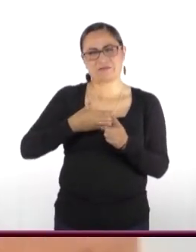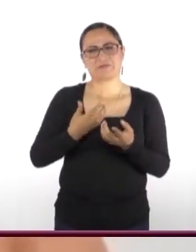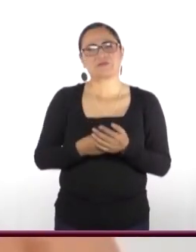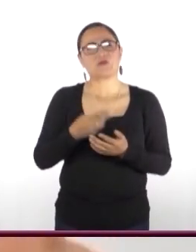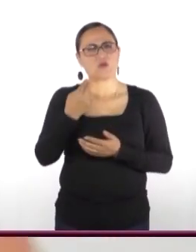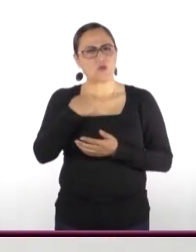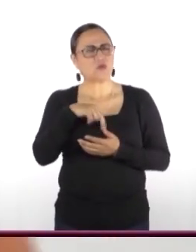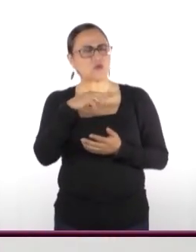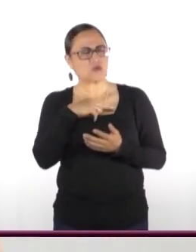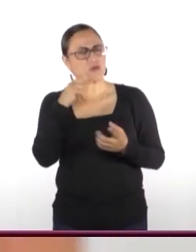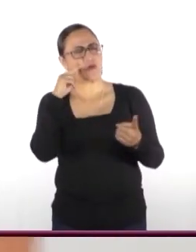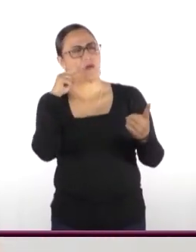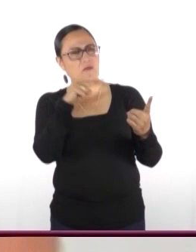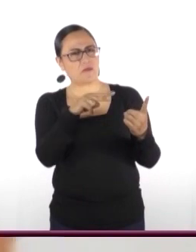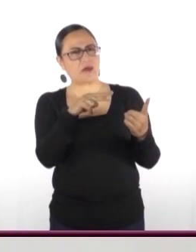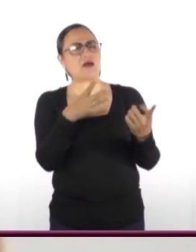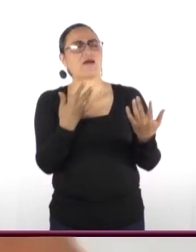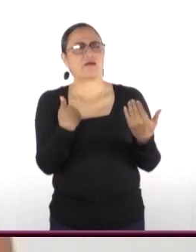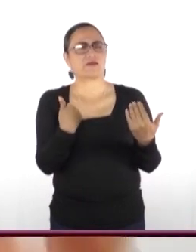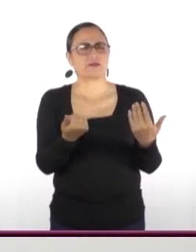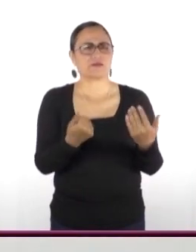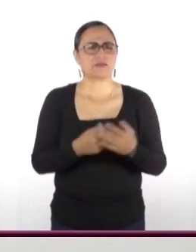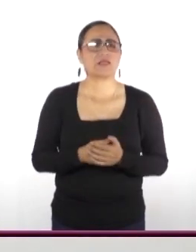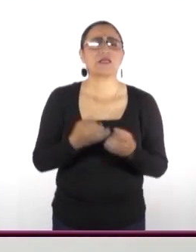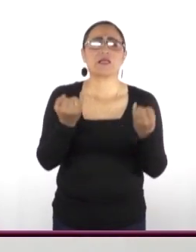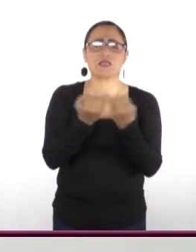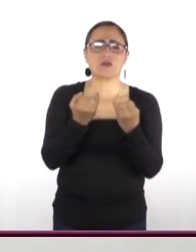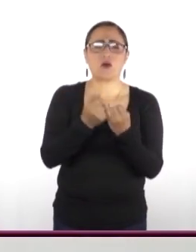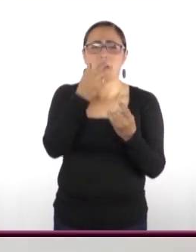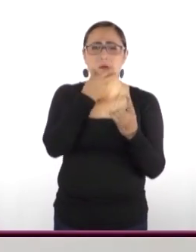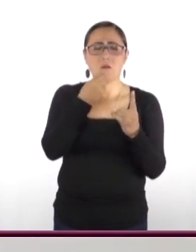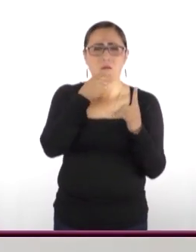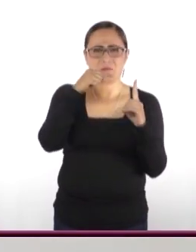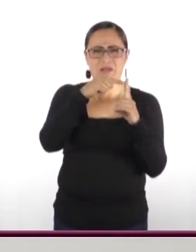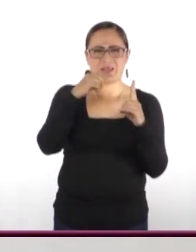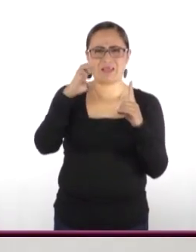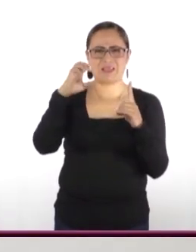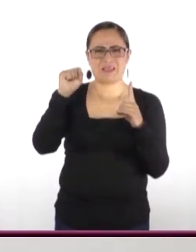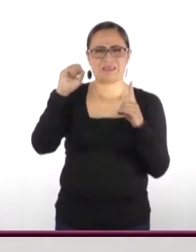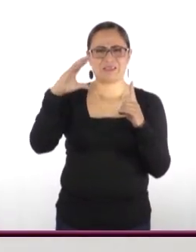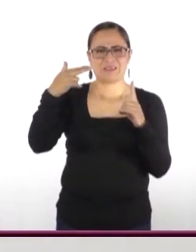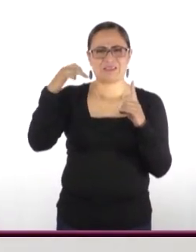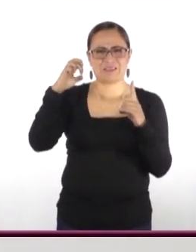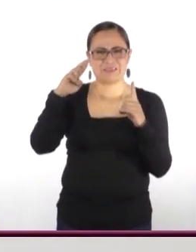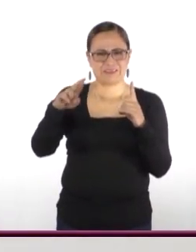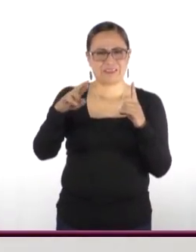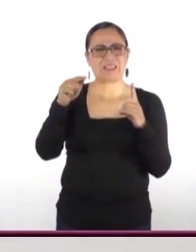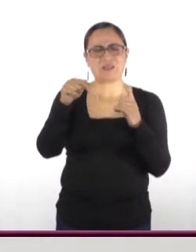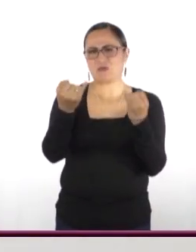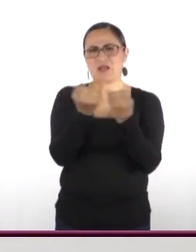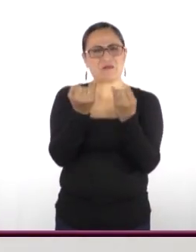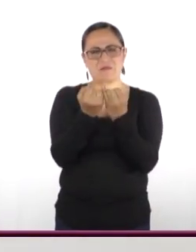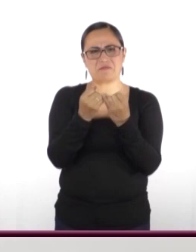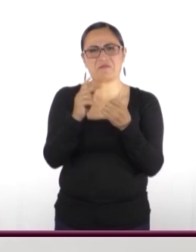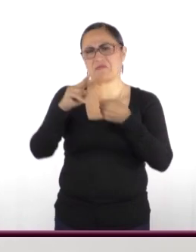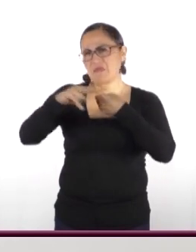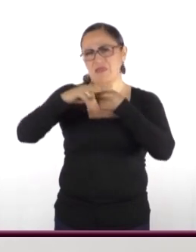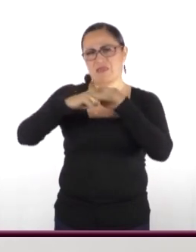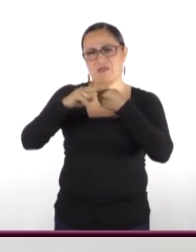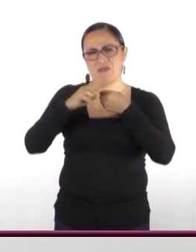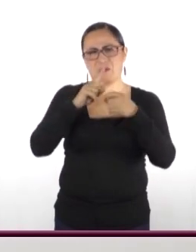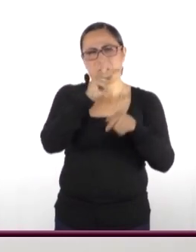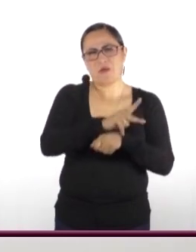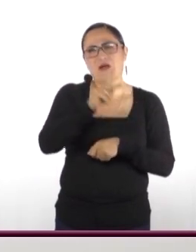esta litografía. Vamos a tener una imagen que nosotros vamos a crear. Además me parece que ese señor se basó mucho en simetría